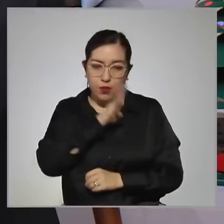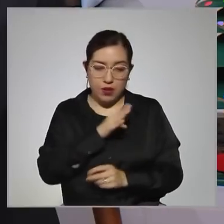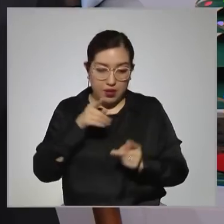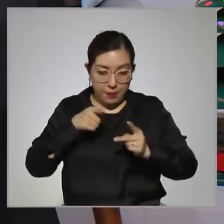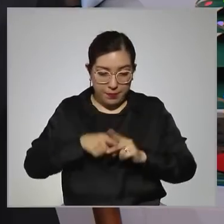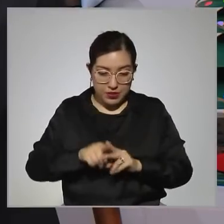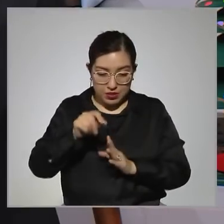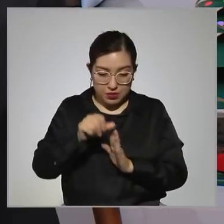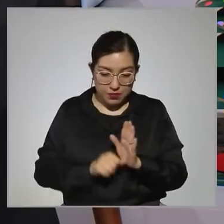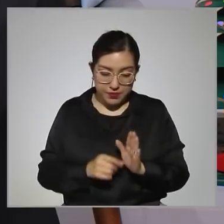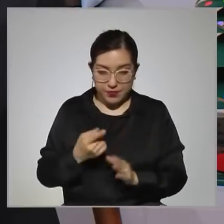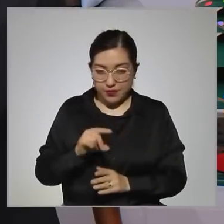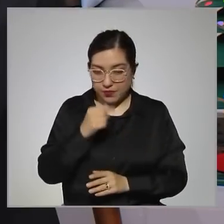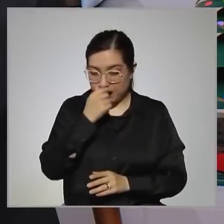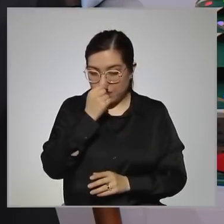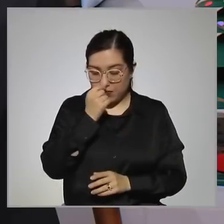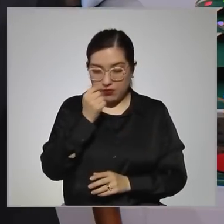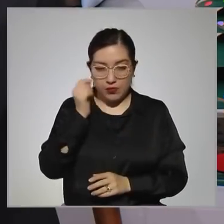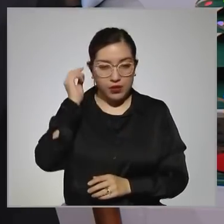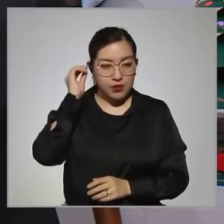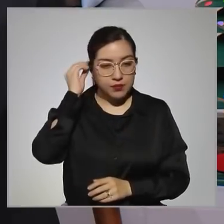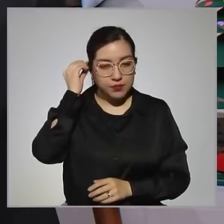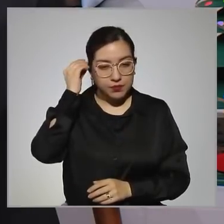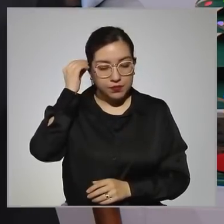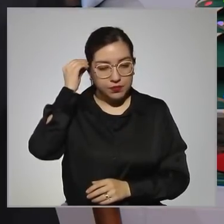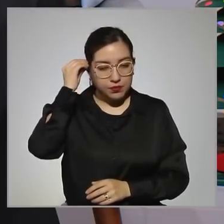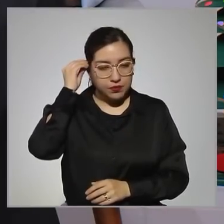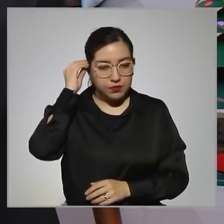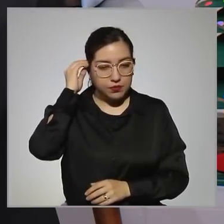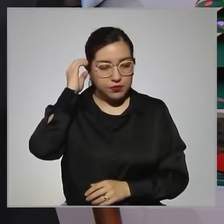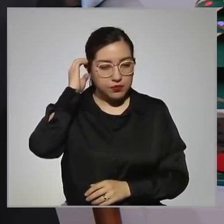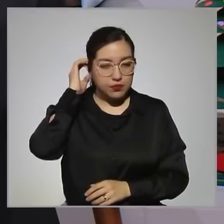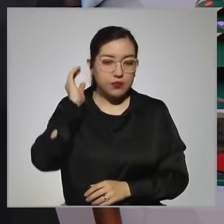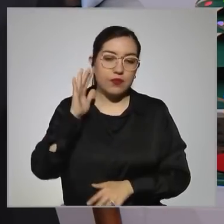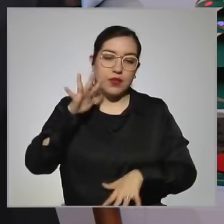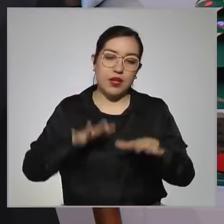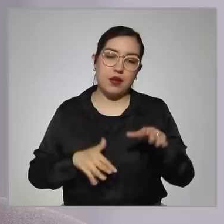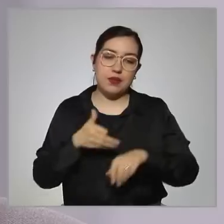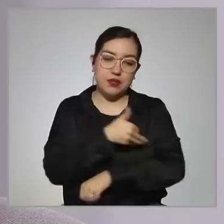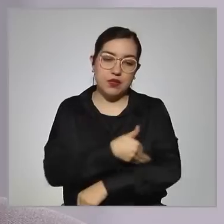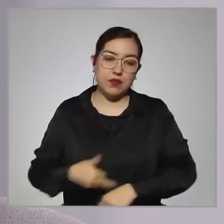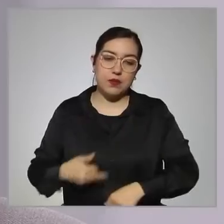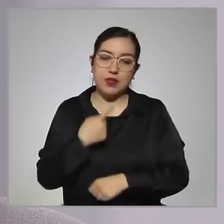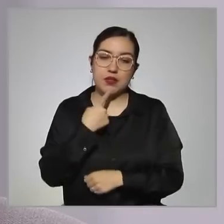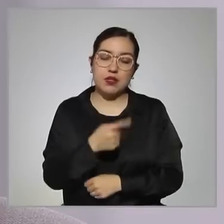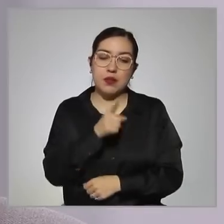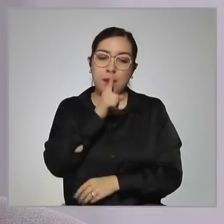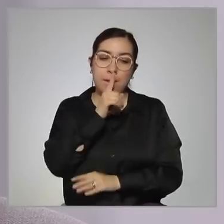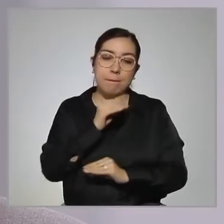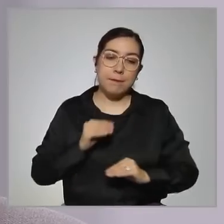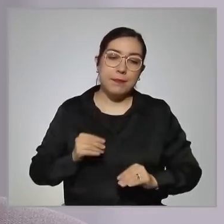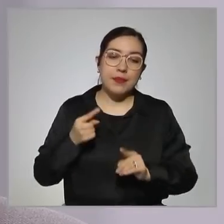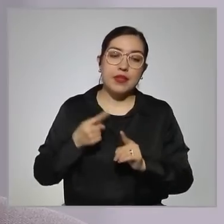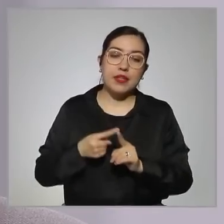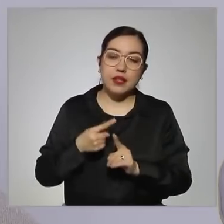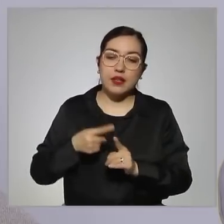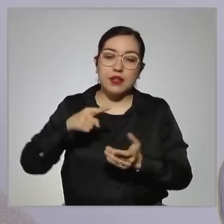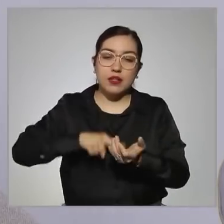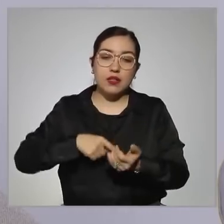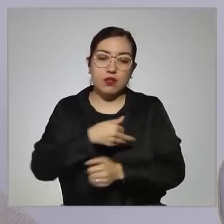empieza diciembre, ¿no? Y a veces hasta la familia lo acalla, ¿no? No se quiere hablar de quiénes se pusieron mal en la